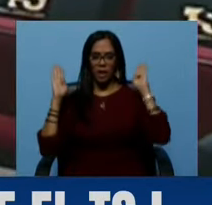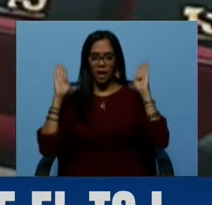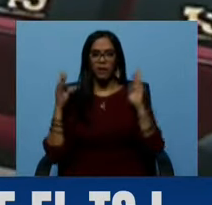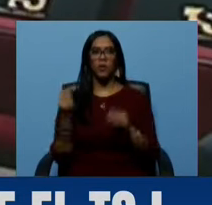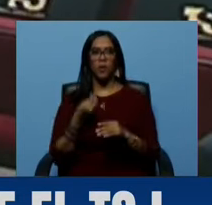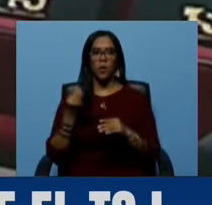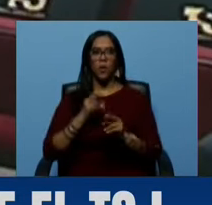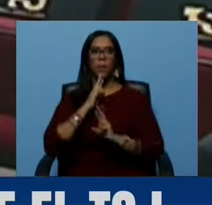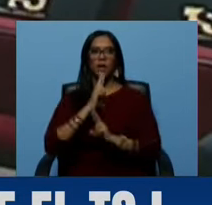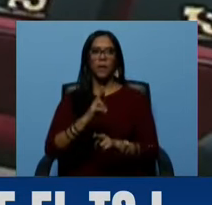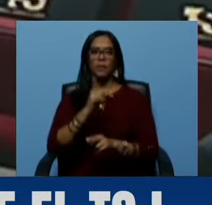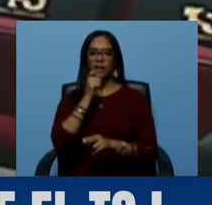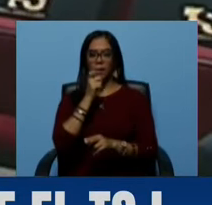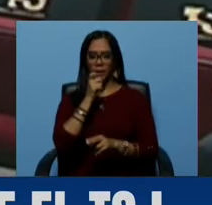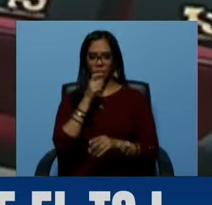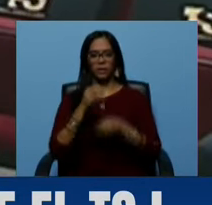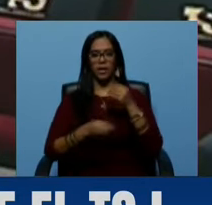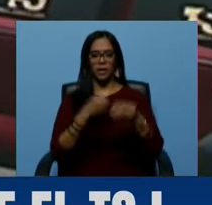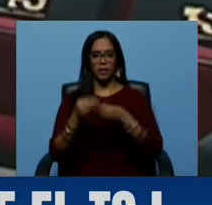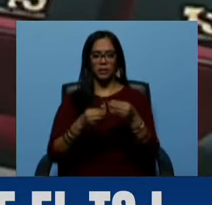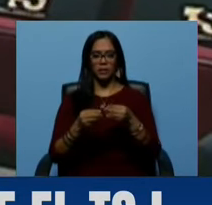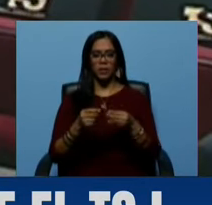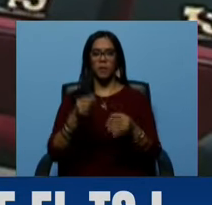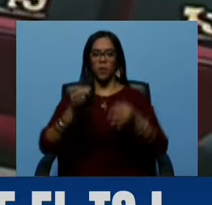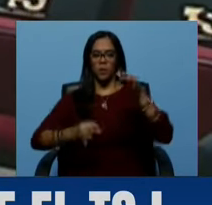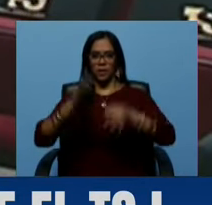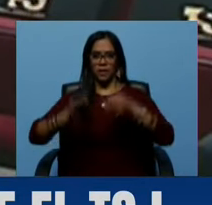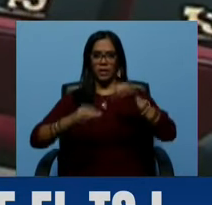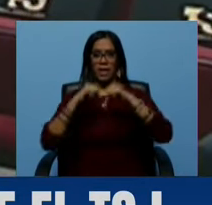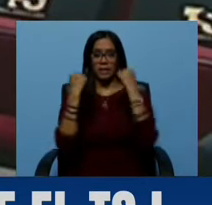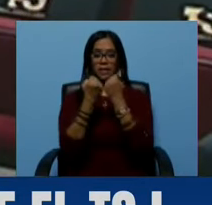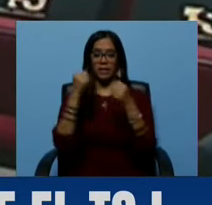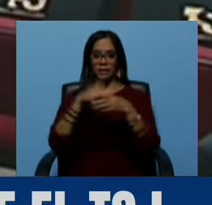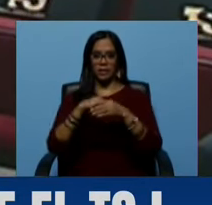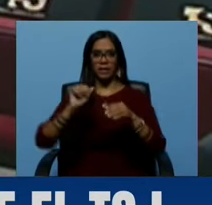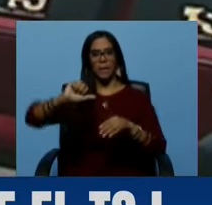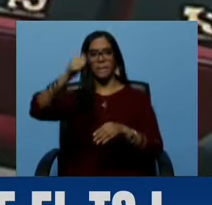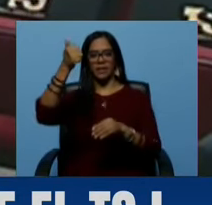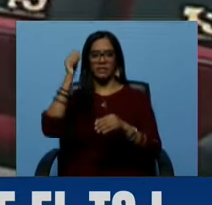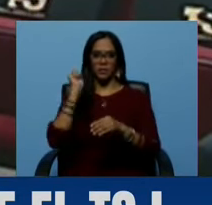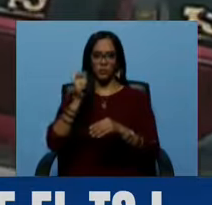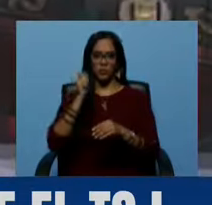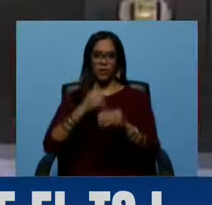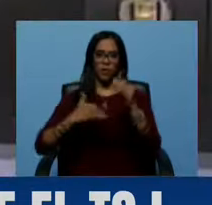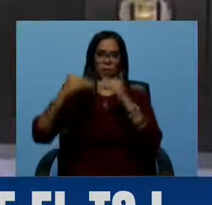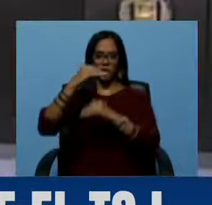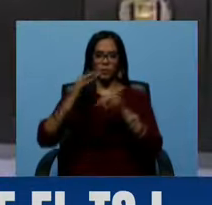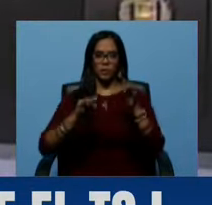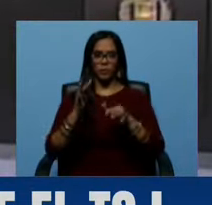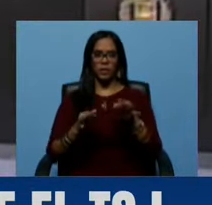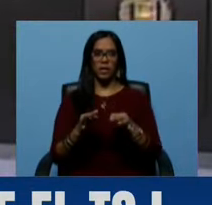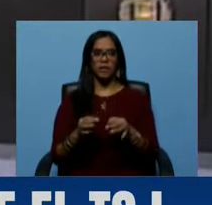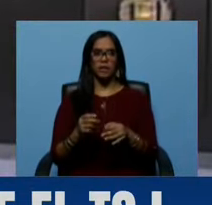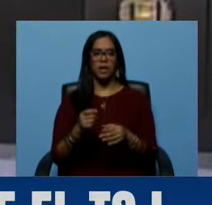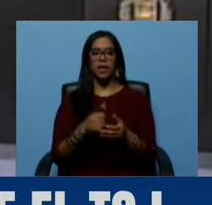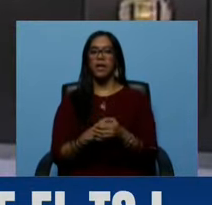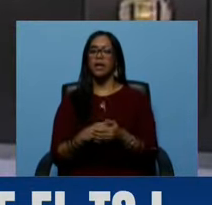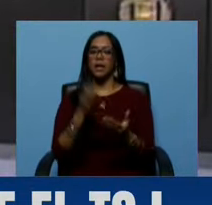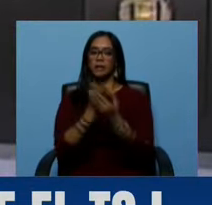responder las preguntas formuladas por los magistrados de la sala electoral de este máximo tribunal. expediente número